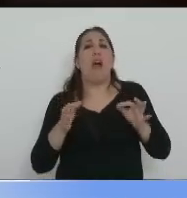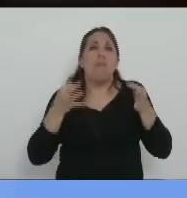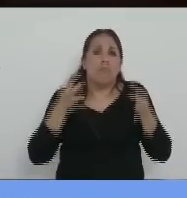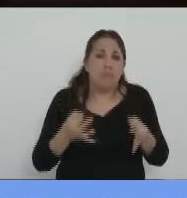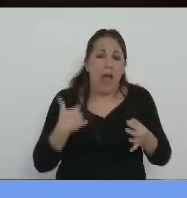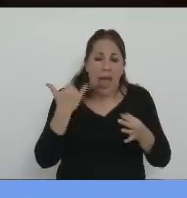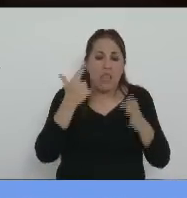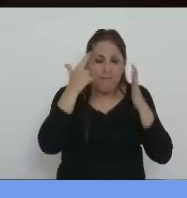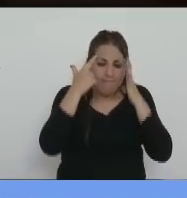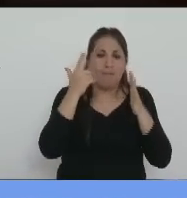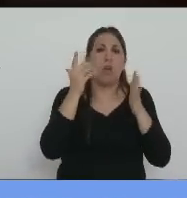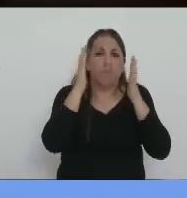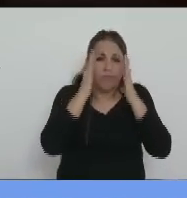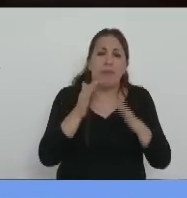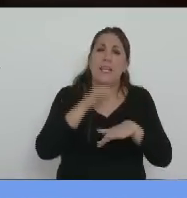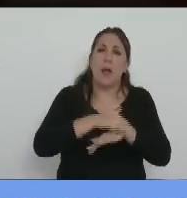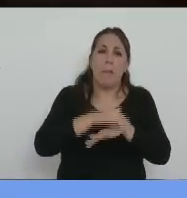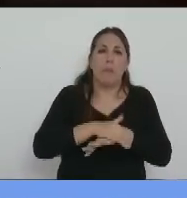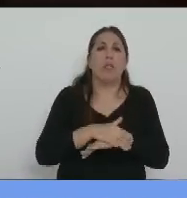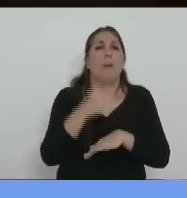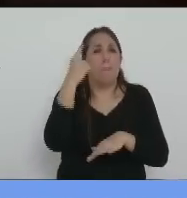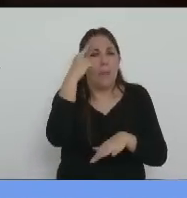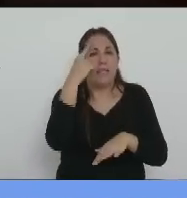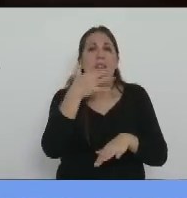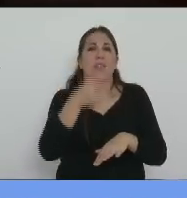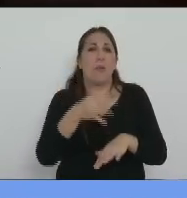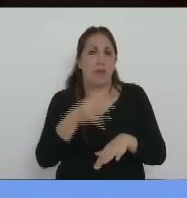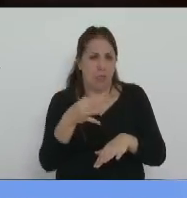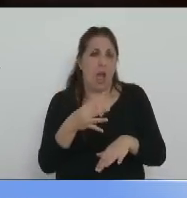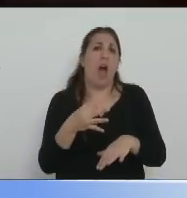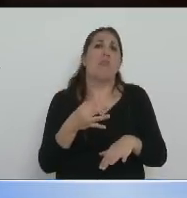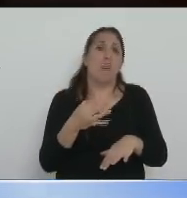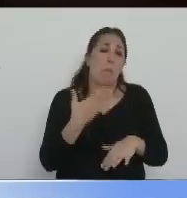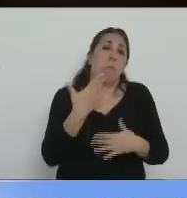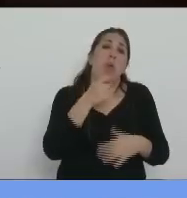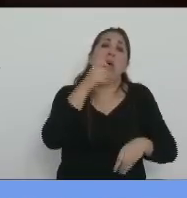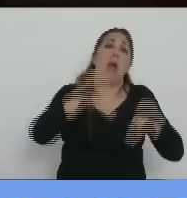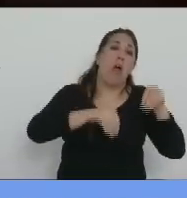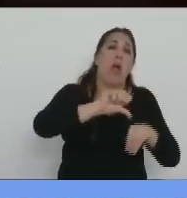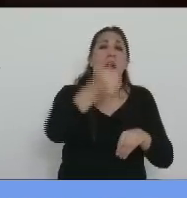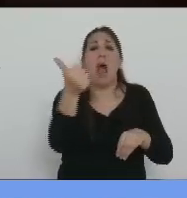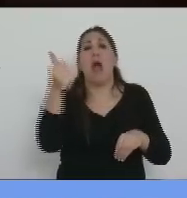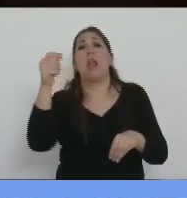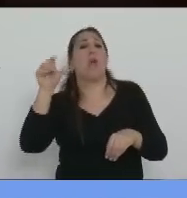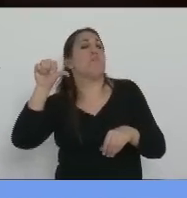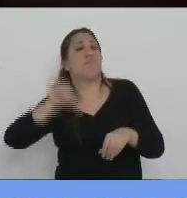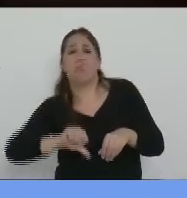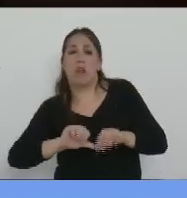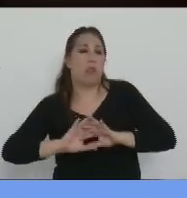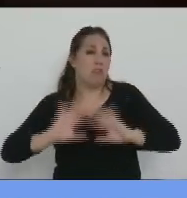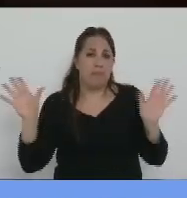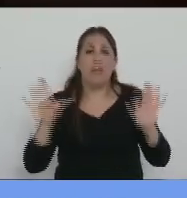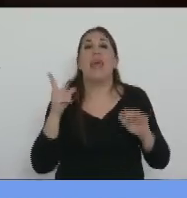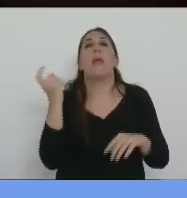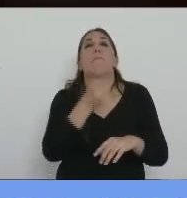y pensando realmente que se puede ganar o perder una elección esto es anecdótico pero lo importante es cómo